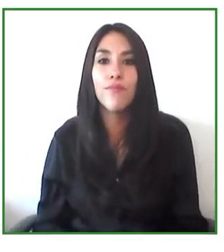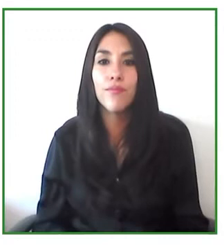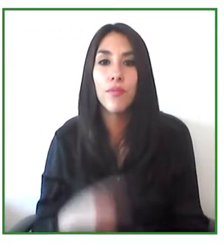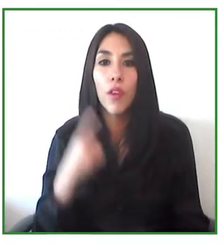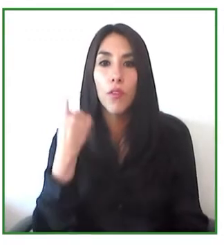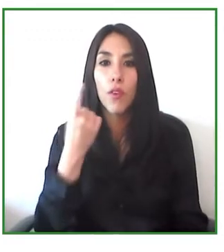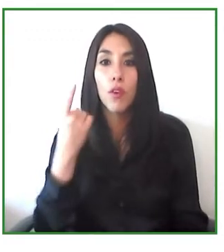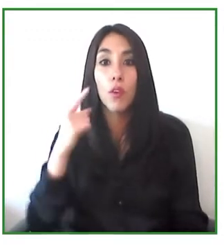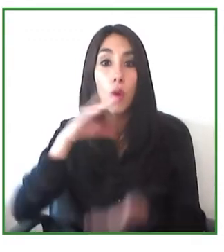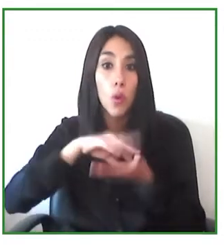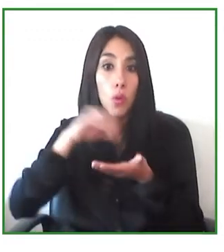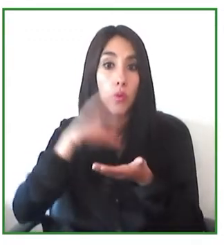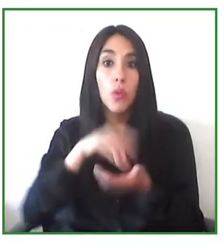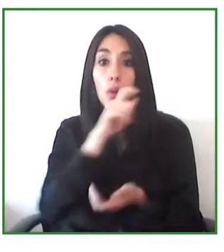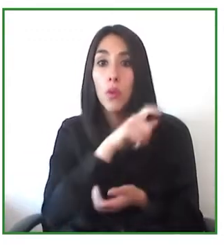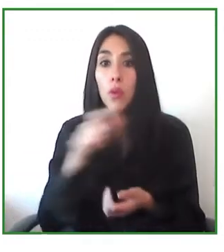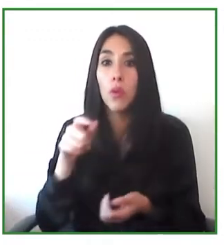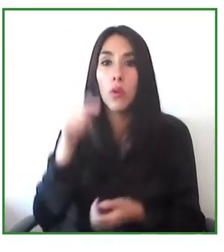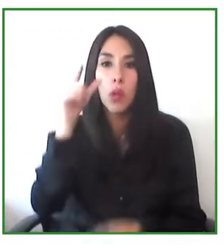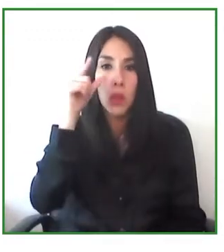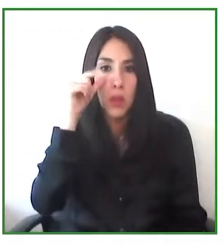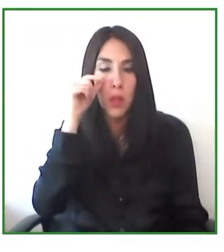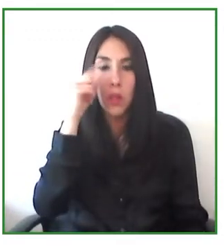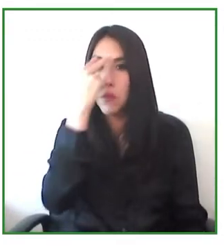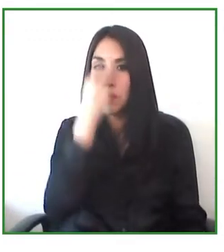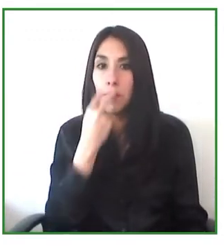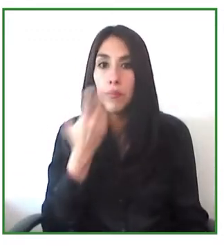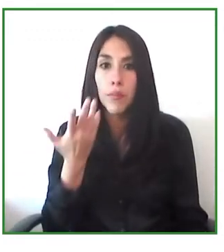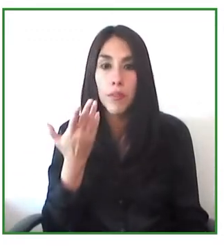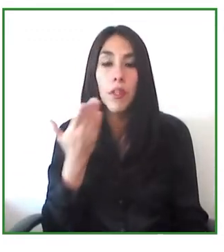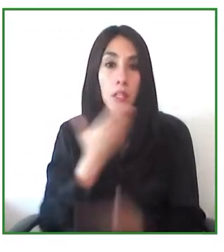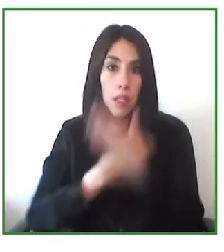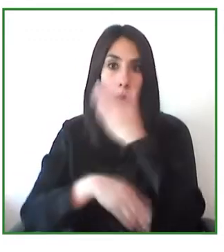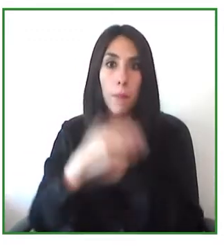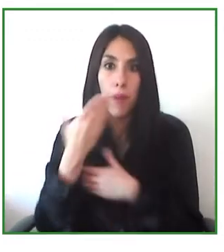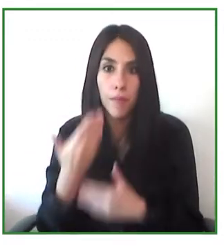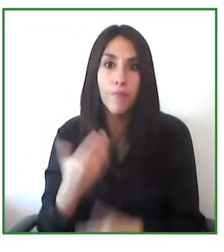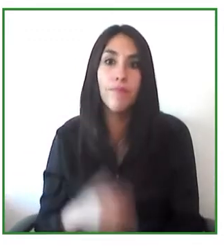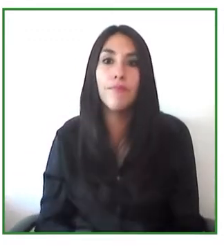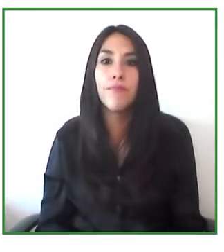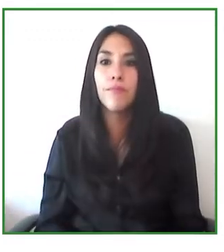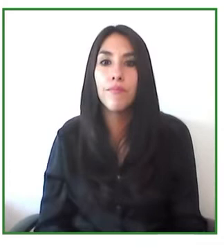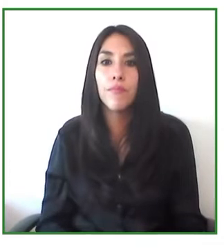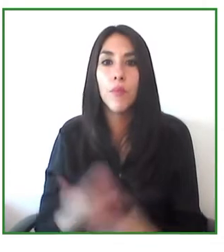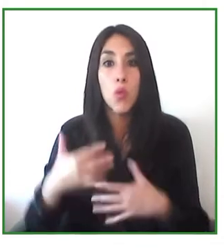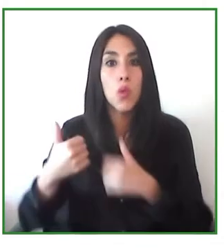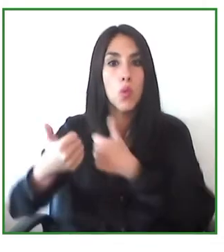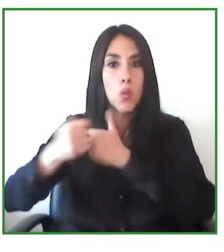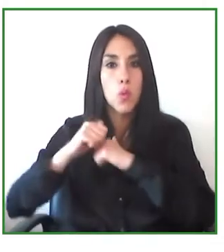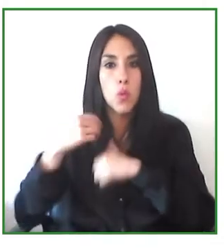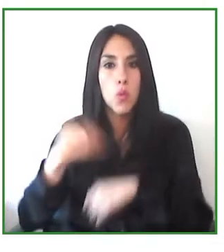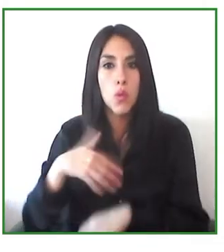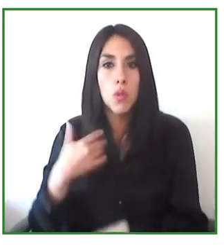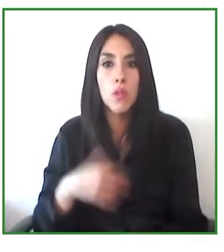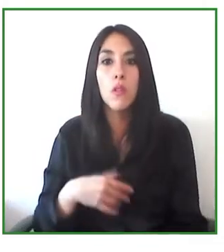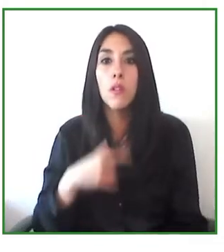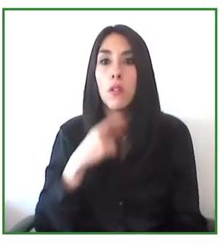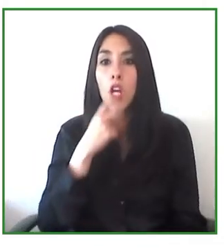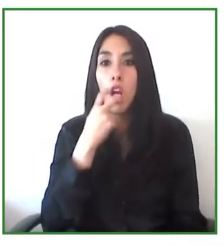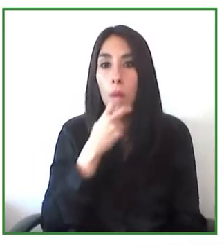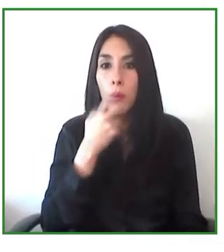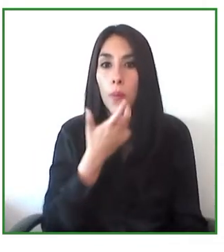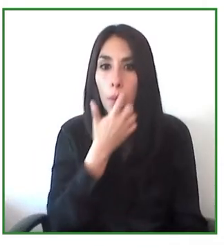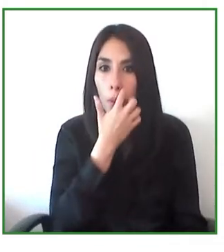varios desafíos. Principalmente uno de ellos ha sido el idioma. Por tanto, hay algunas cosas que se han ido retrasando, pero